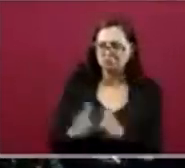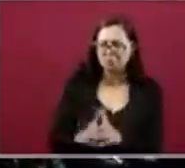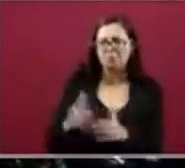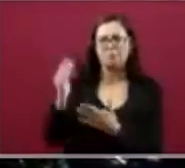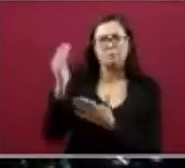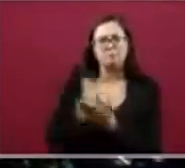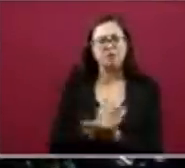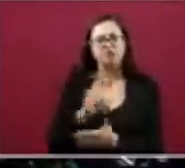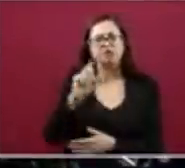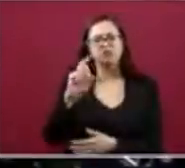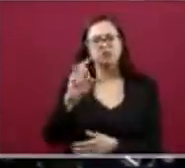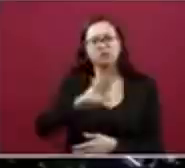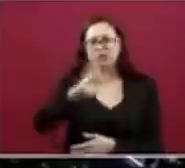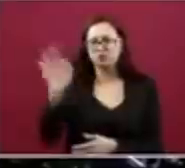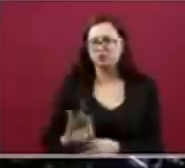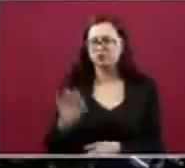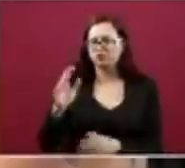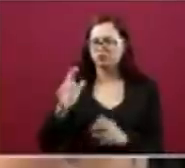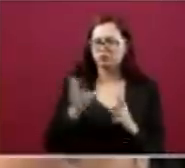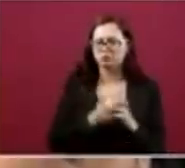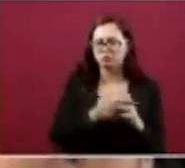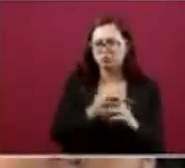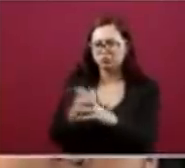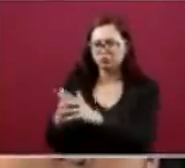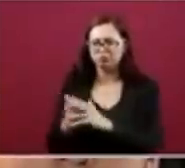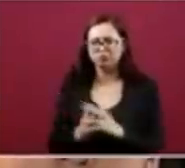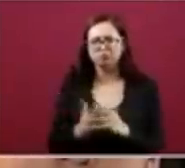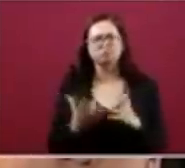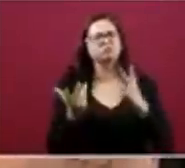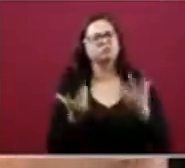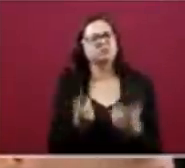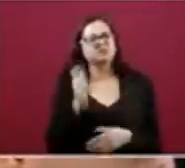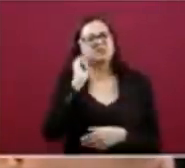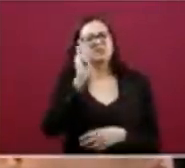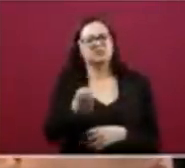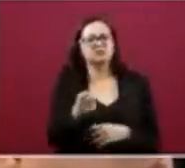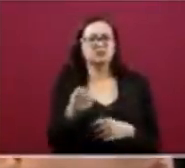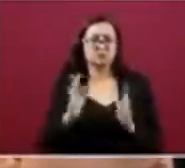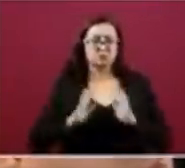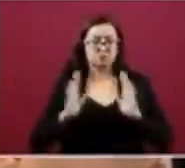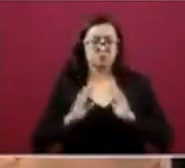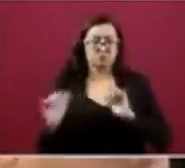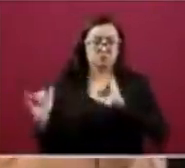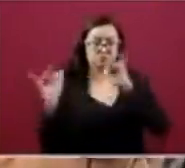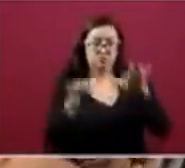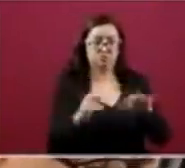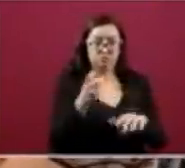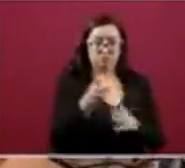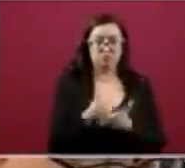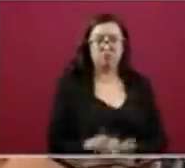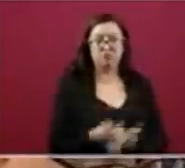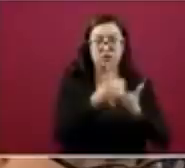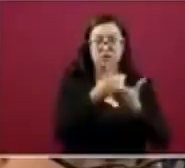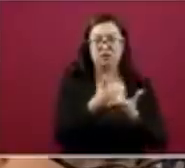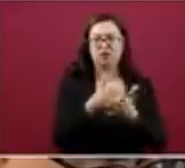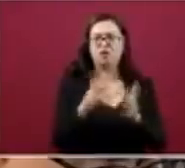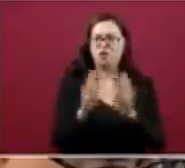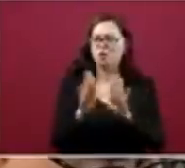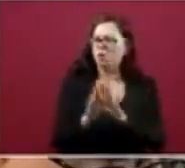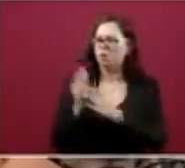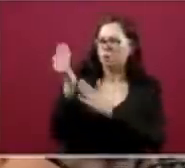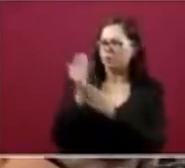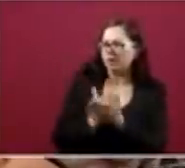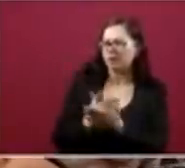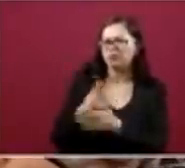en un 30%. Nos gustaría saber si eso tiene que ver con la presencia del ejército y a qué atribuyen esta baja y qué se